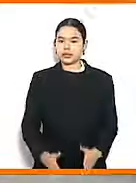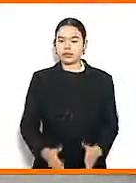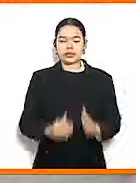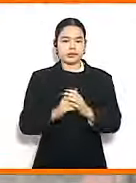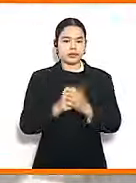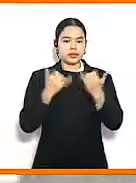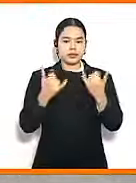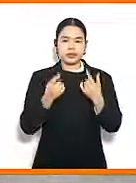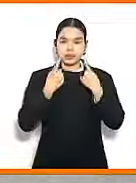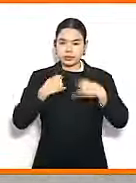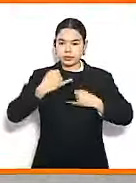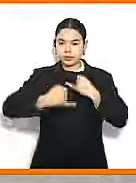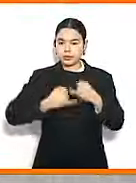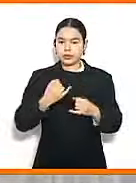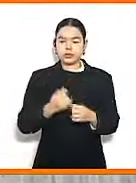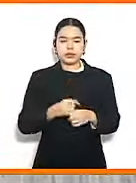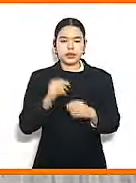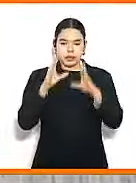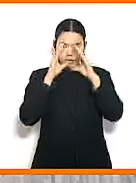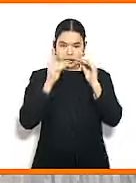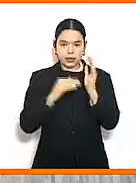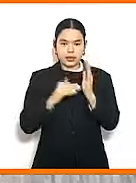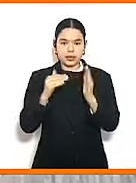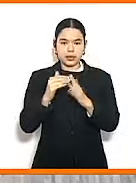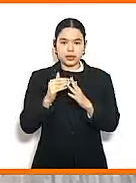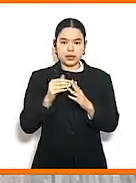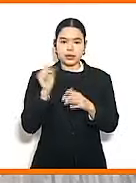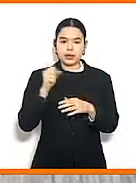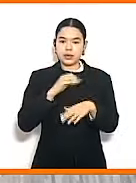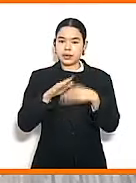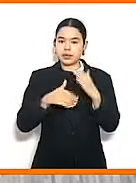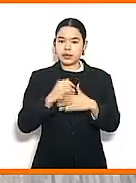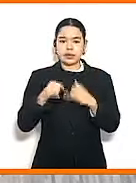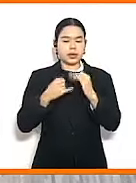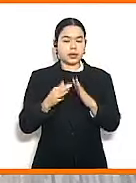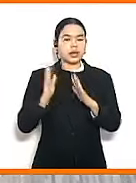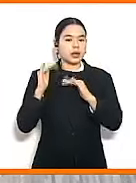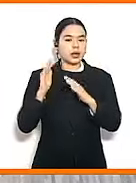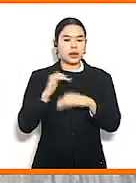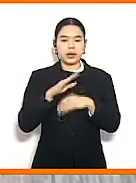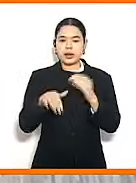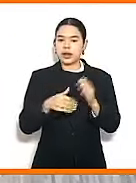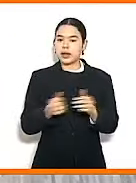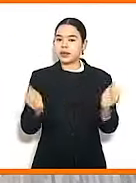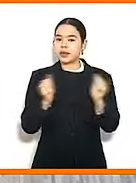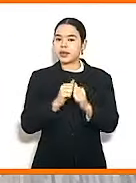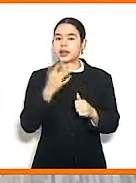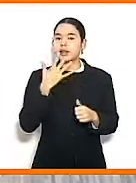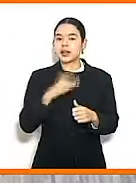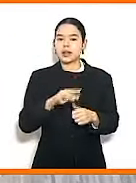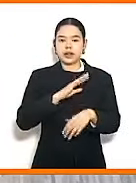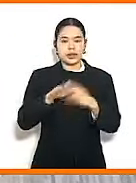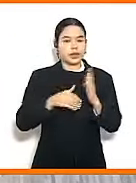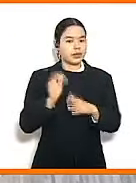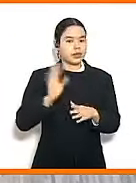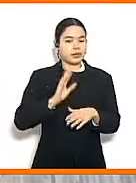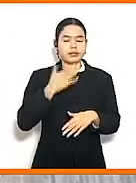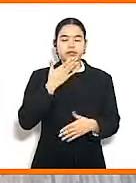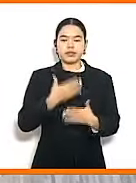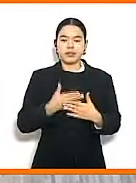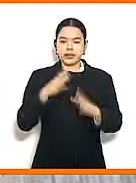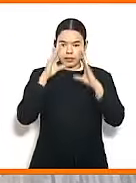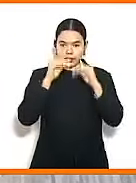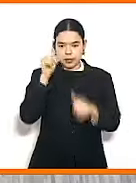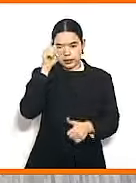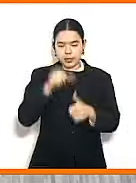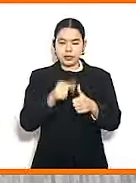jugadores que lograron ganar en nuestra noche millonaria. Así es, jugador, esperamos haberte traído muchísima suerte. Nos despedimos, no sin antes